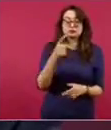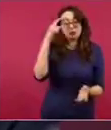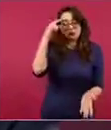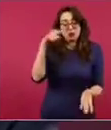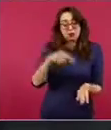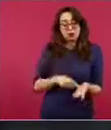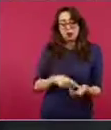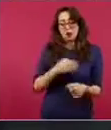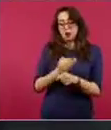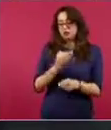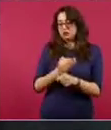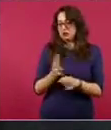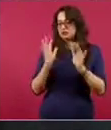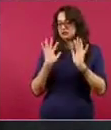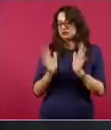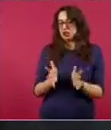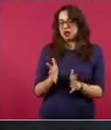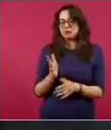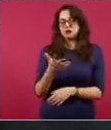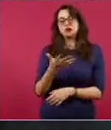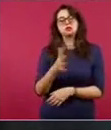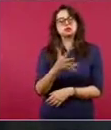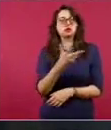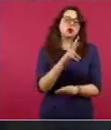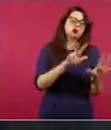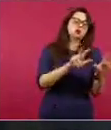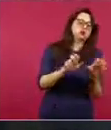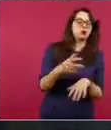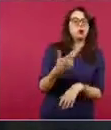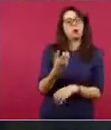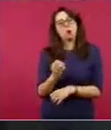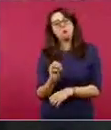estar ya llegando a los 1,000 periodistas independientes registrados.